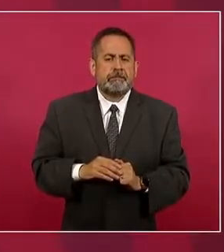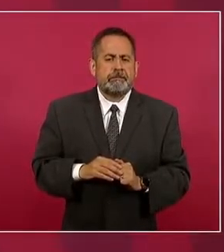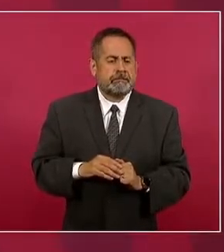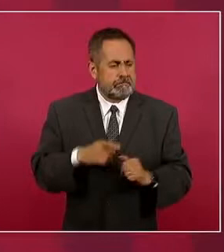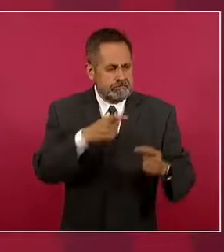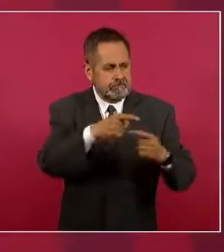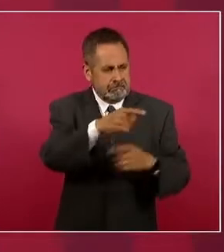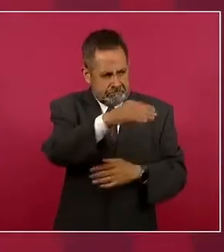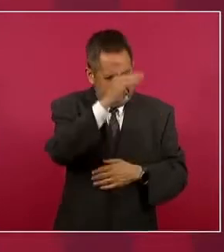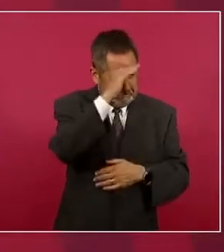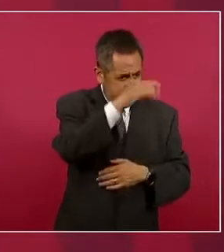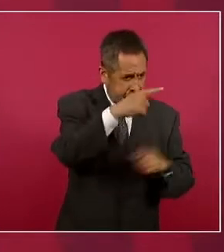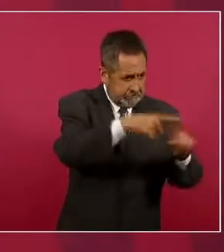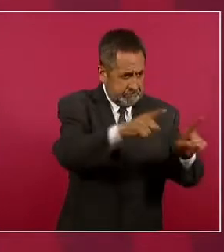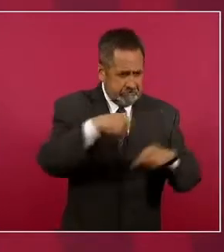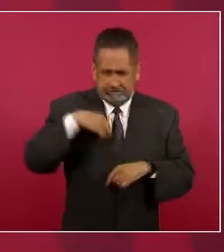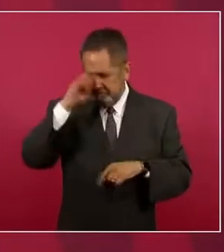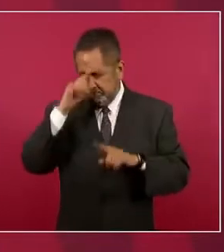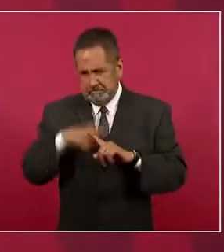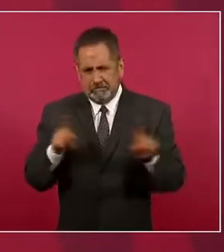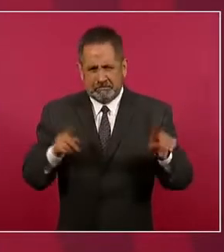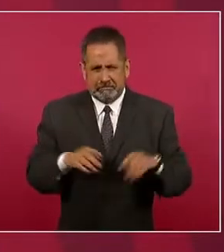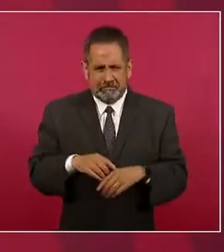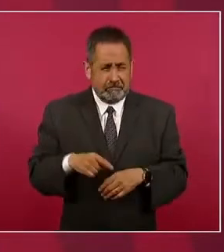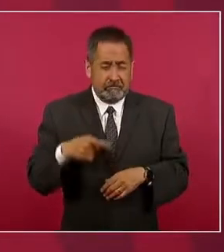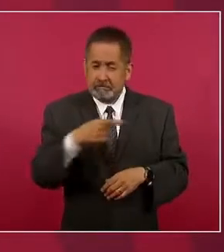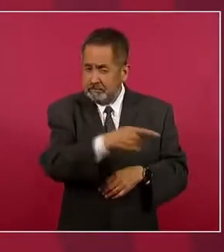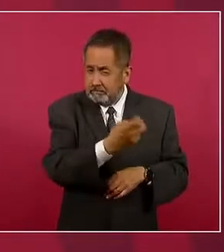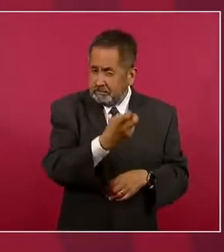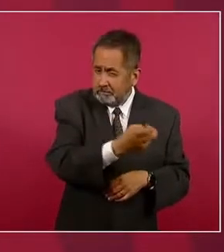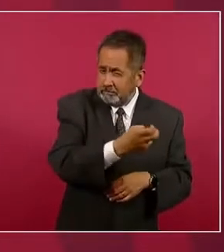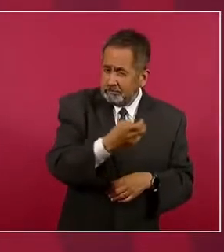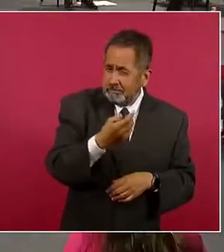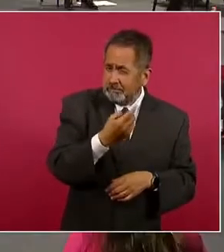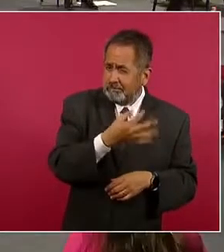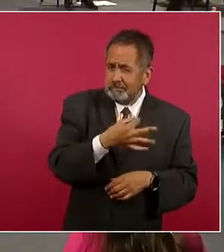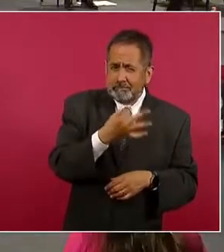podemos tener diferencias, pero así están.